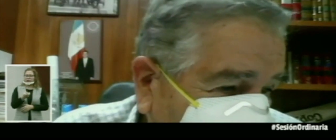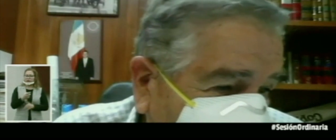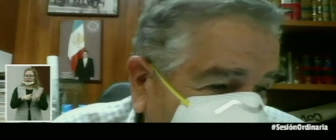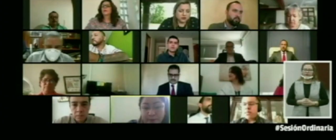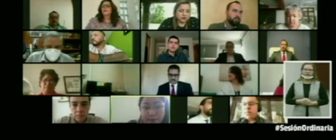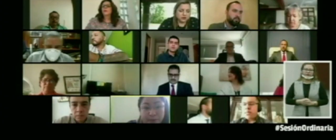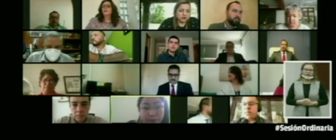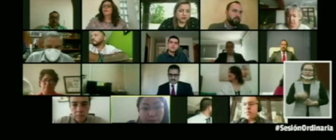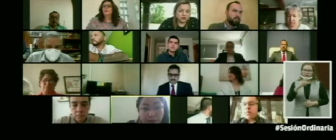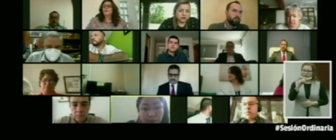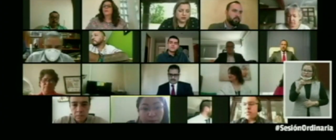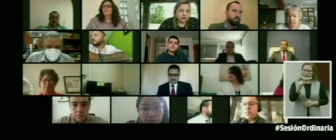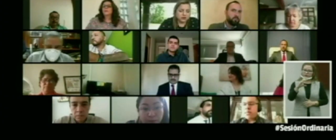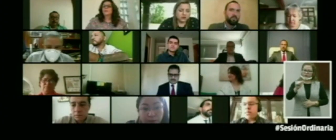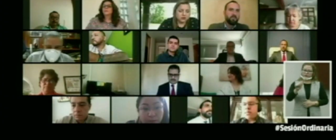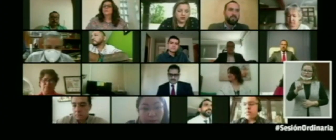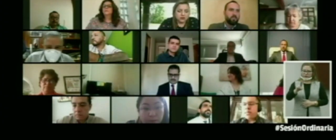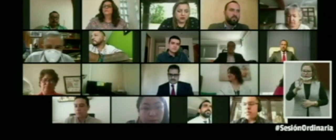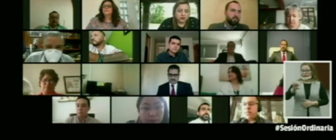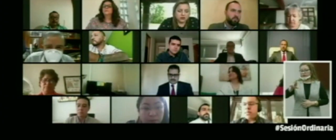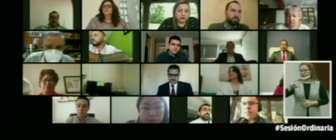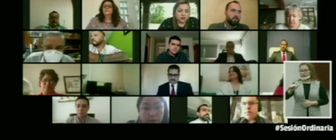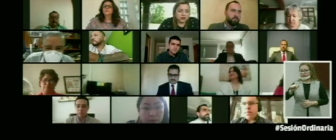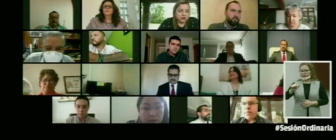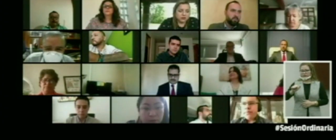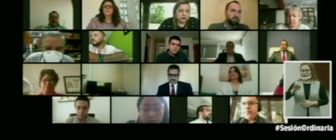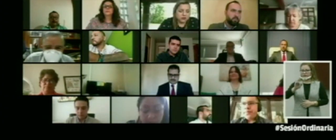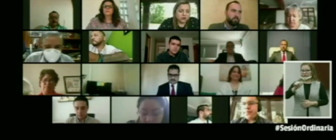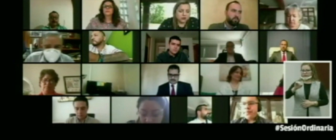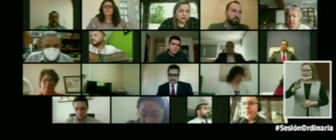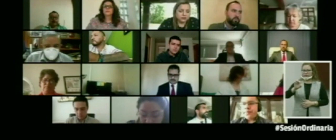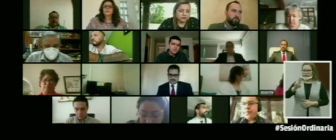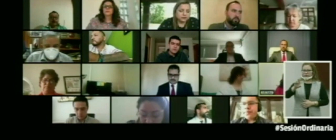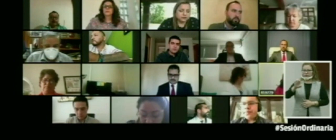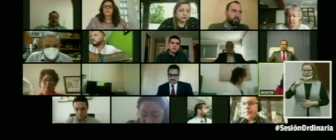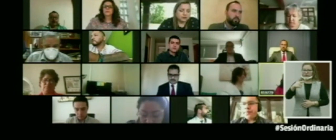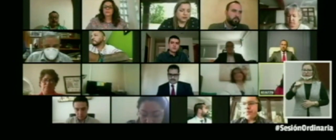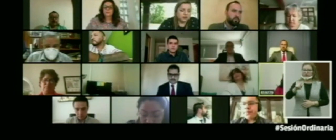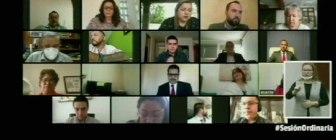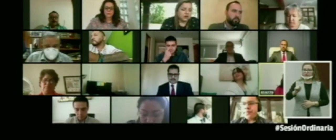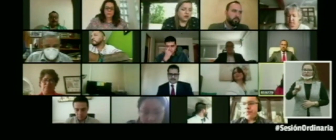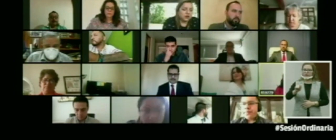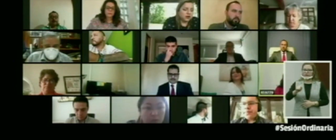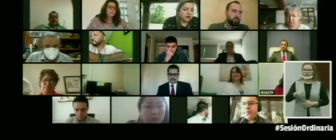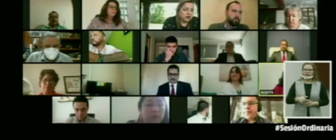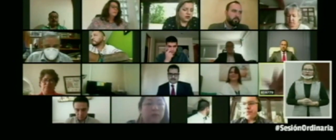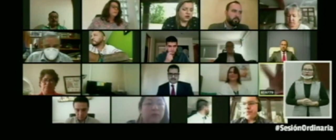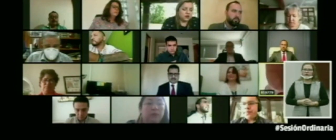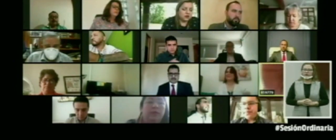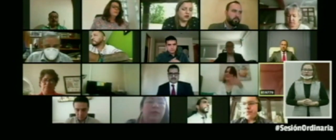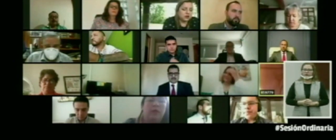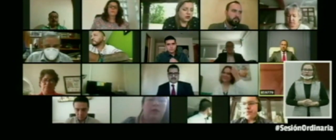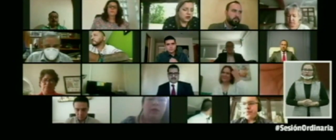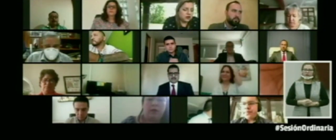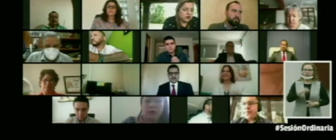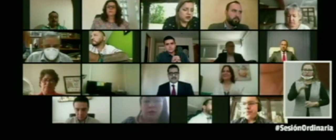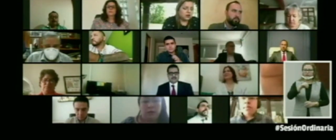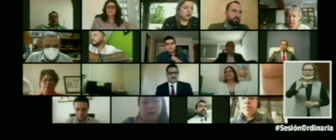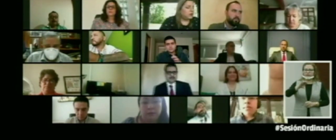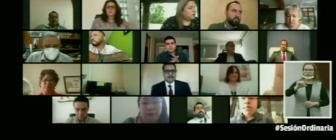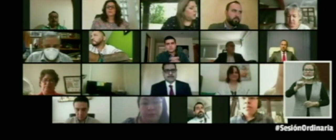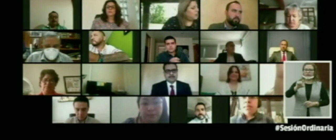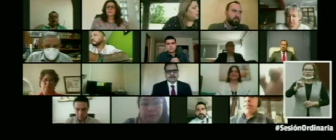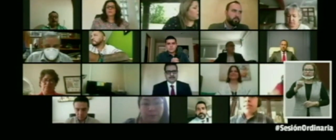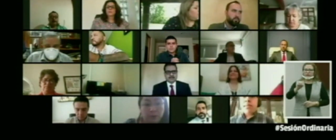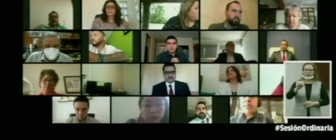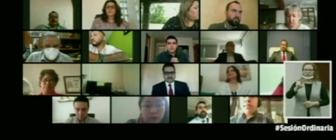83 iniciativas, de las cuales 36 han sido desechadas. El diputado Vera Fabregat